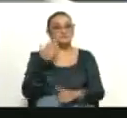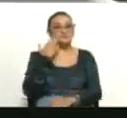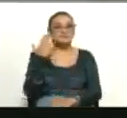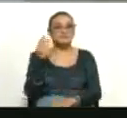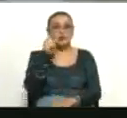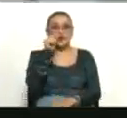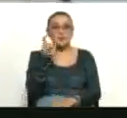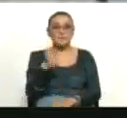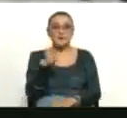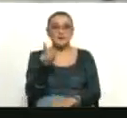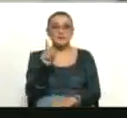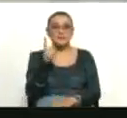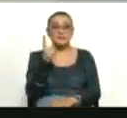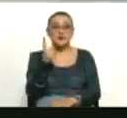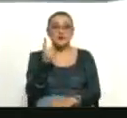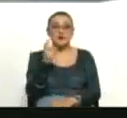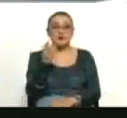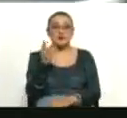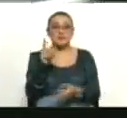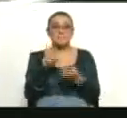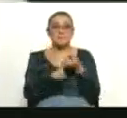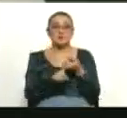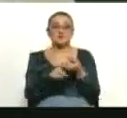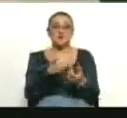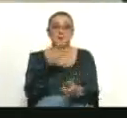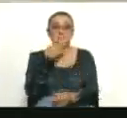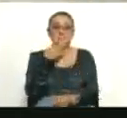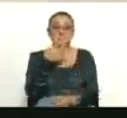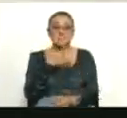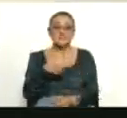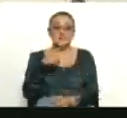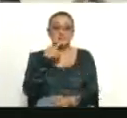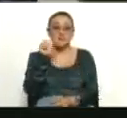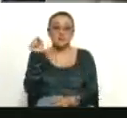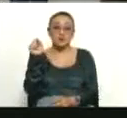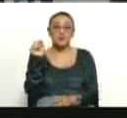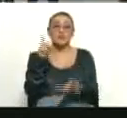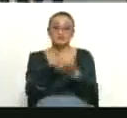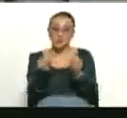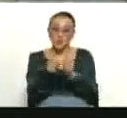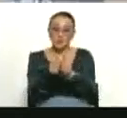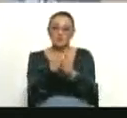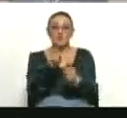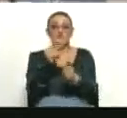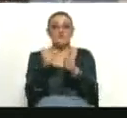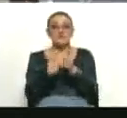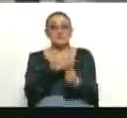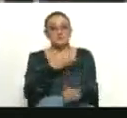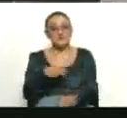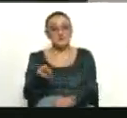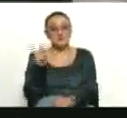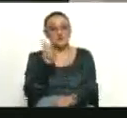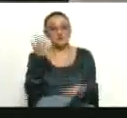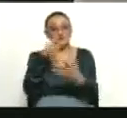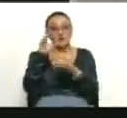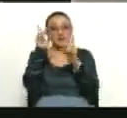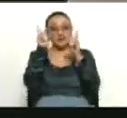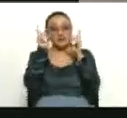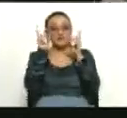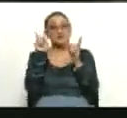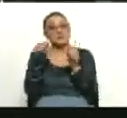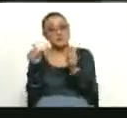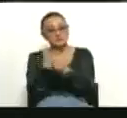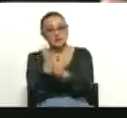están presentes la primera combatiente de la República bolivariana de Venezuela Silvia flores la vicepresidente ejecutiva de la República doctora